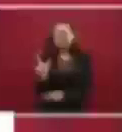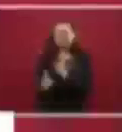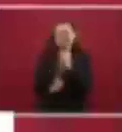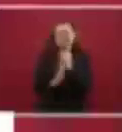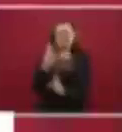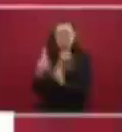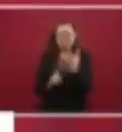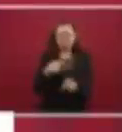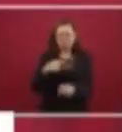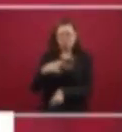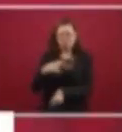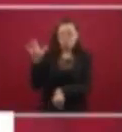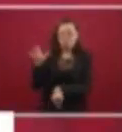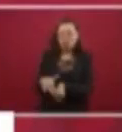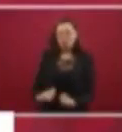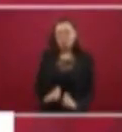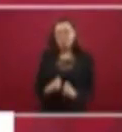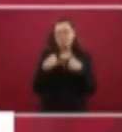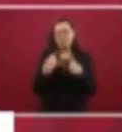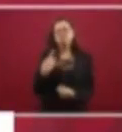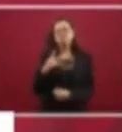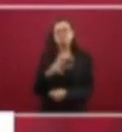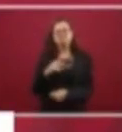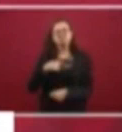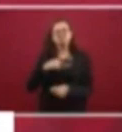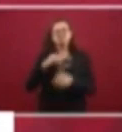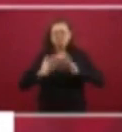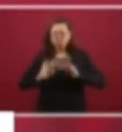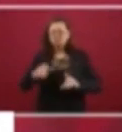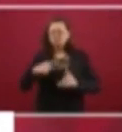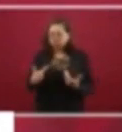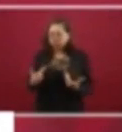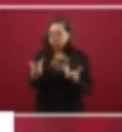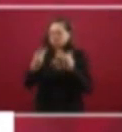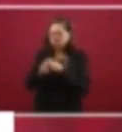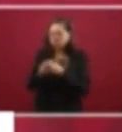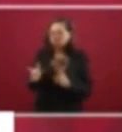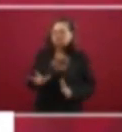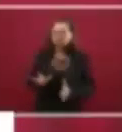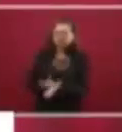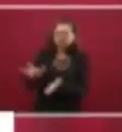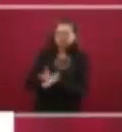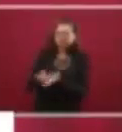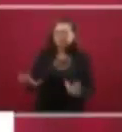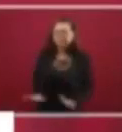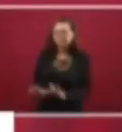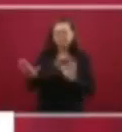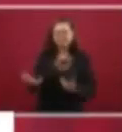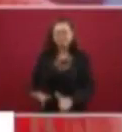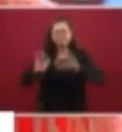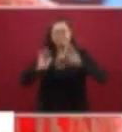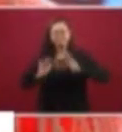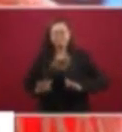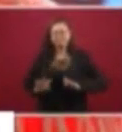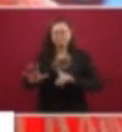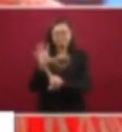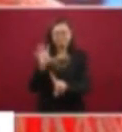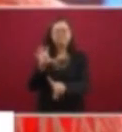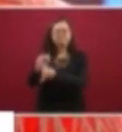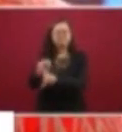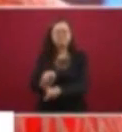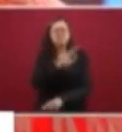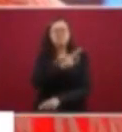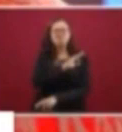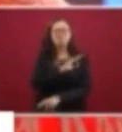monumental que no se esperaban ni los directivos. Yo lo único que quisiera para los directivos deportivos, para Ana Gabriela Guevara, para la gente del